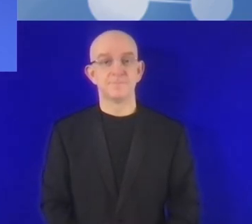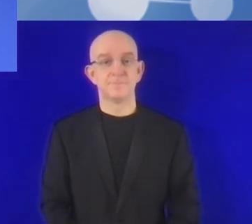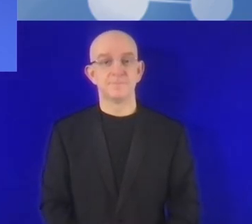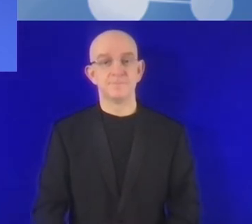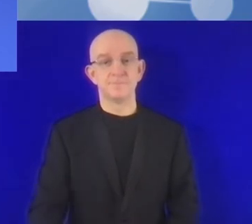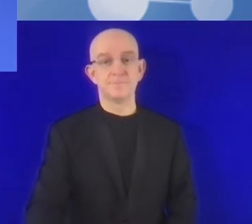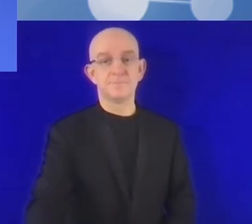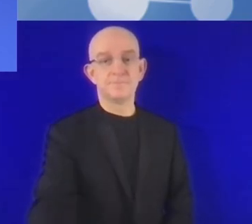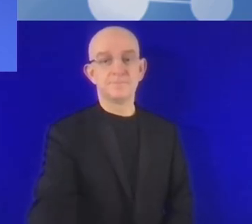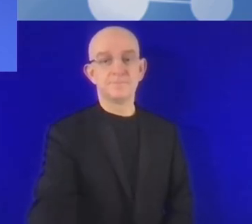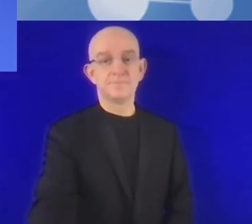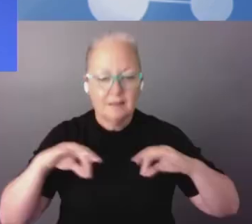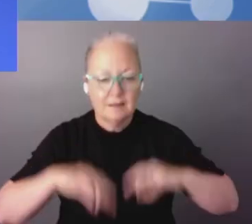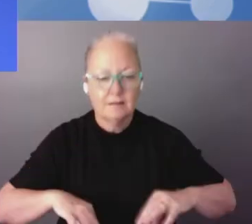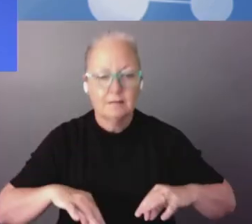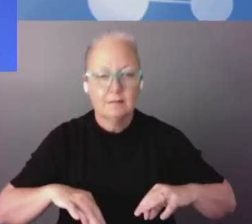estimados invitados.